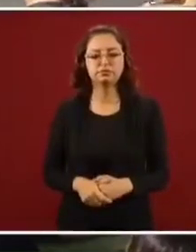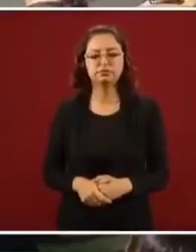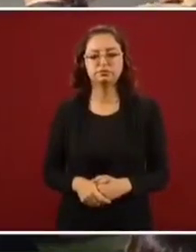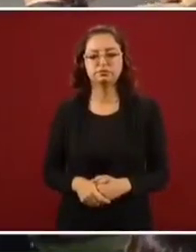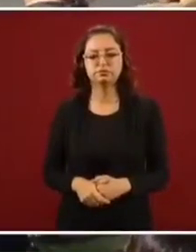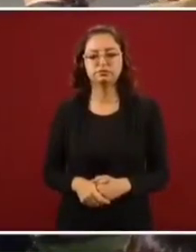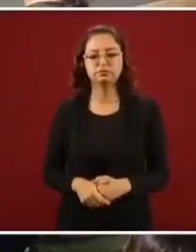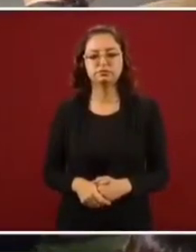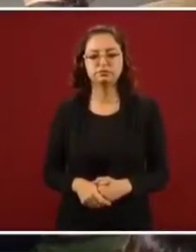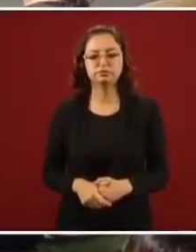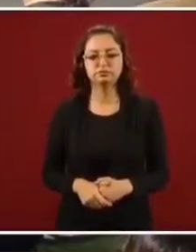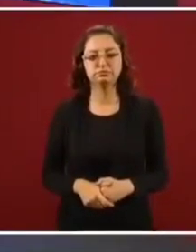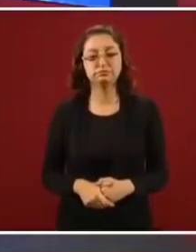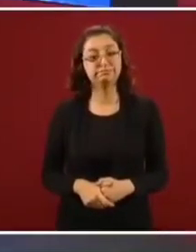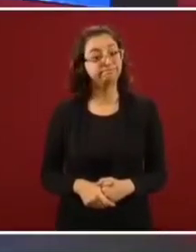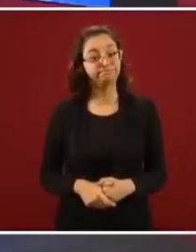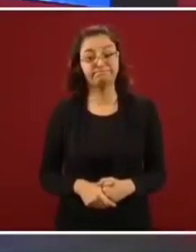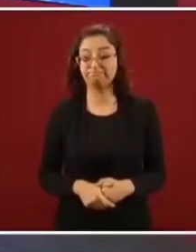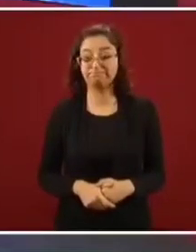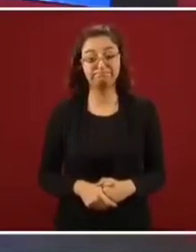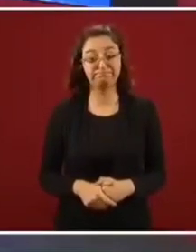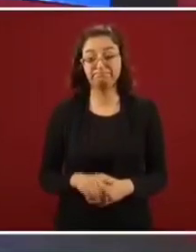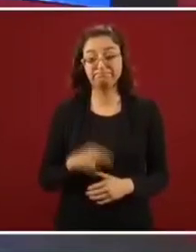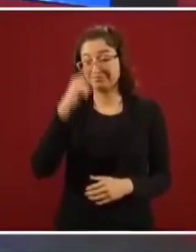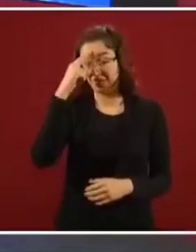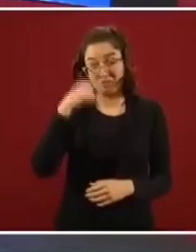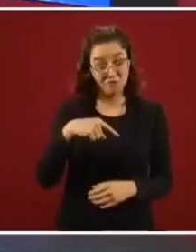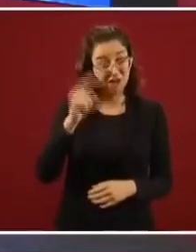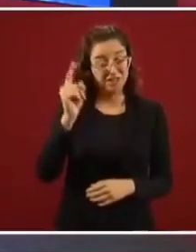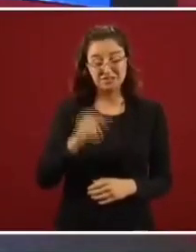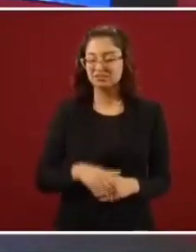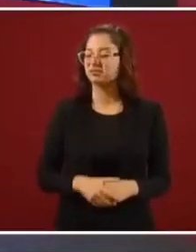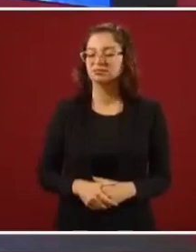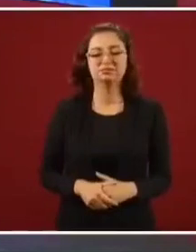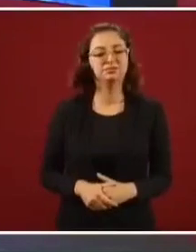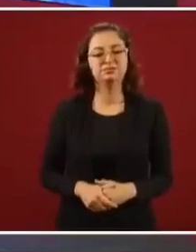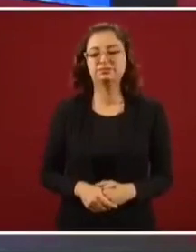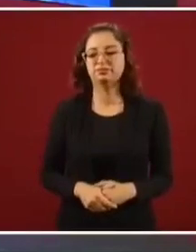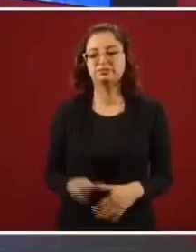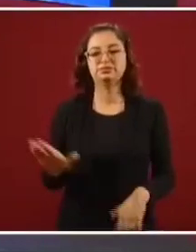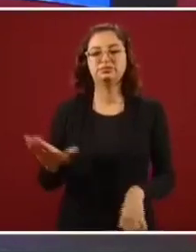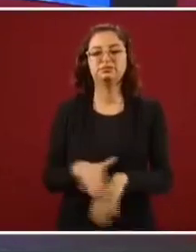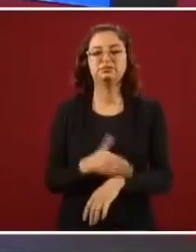Ya se tiene 2. No es fácil esto porque